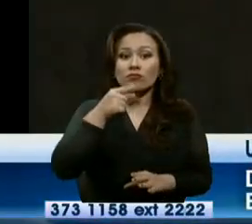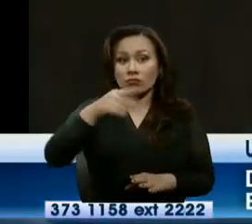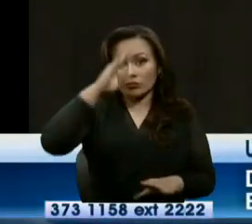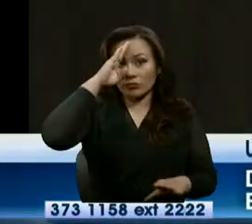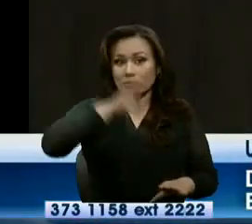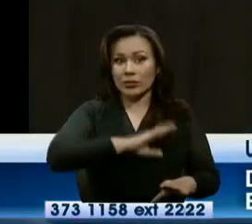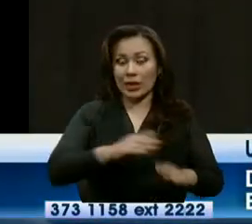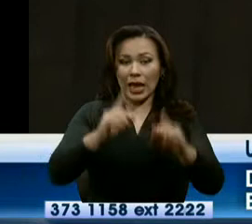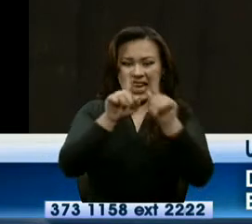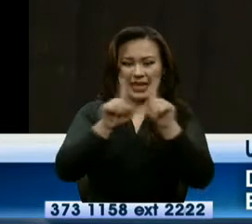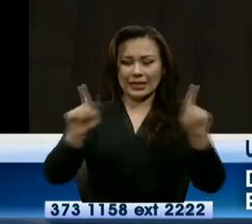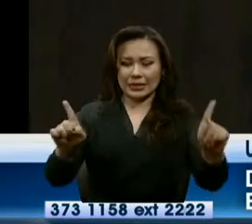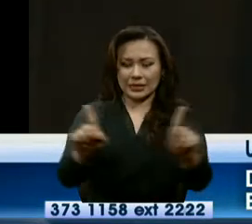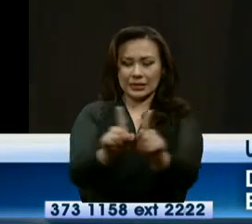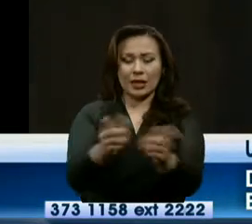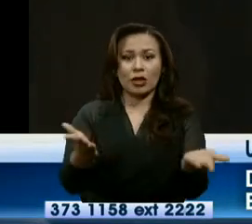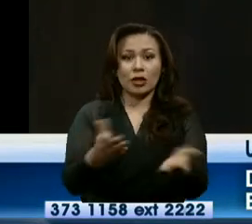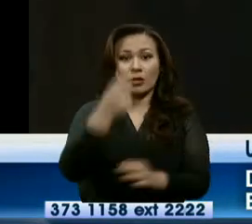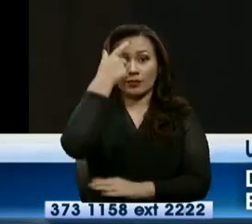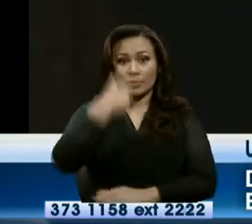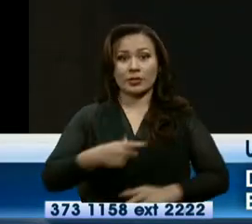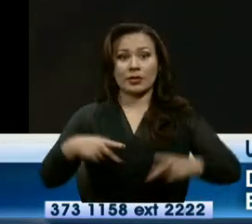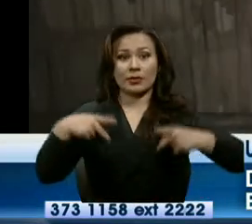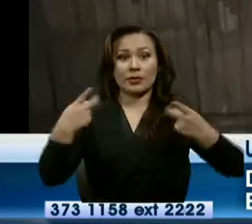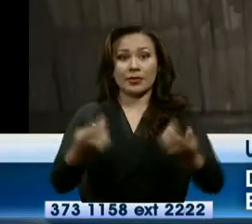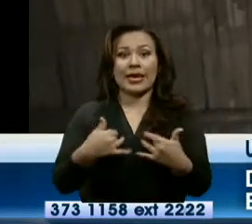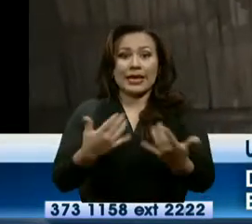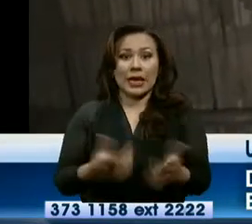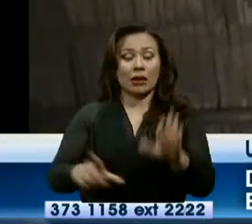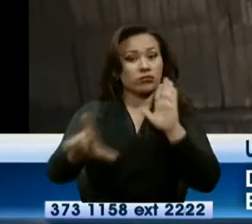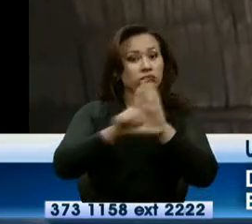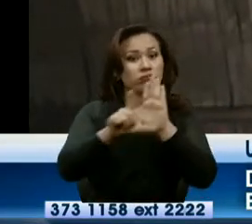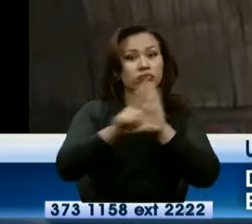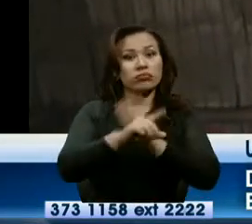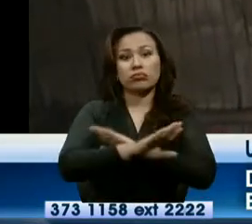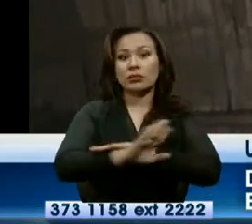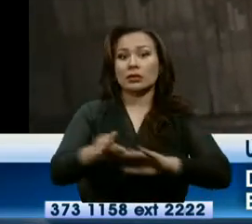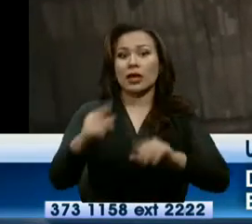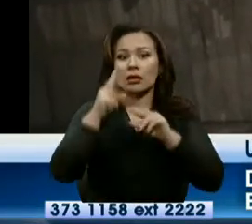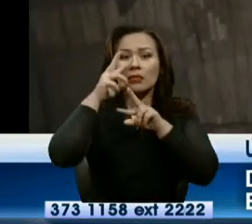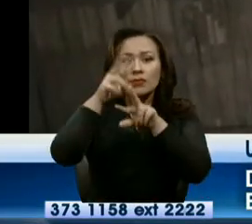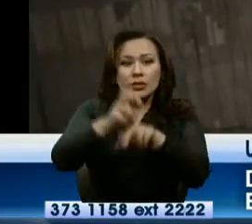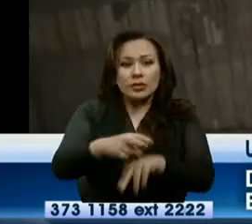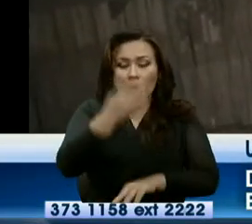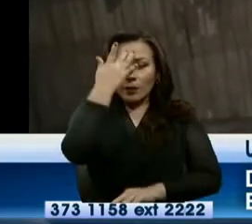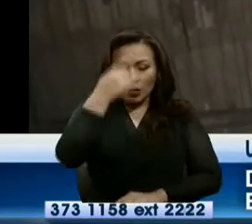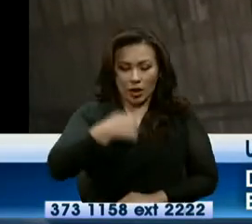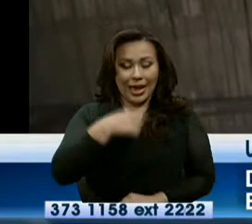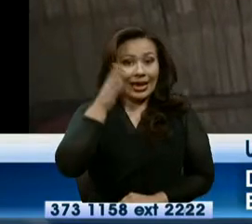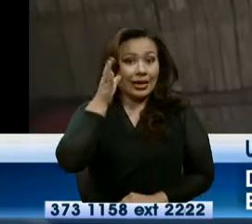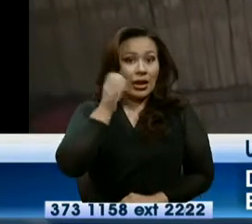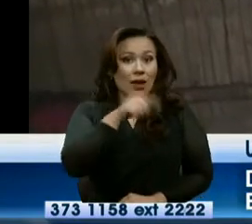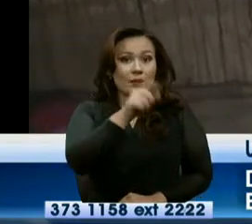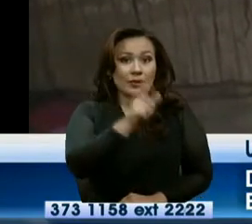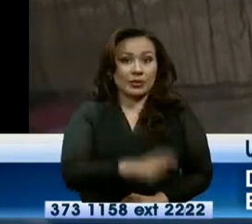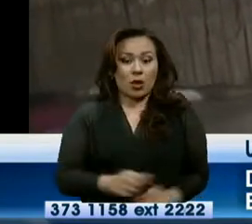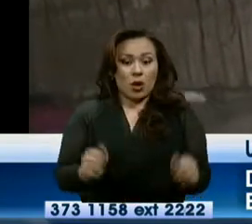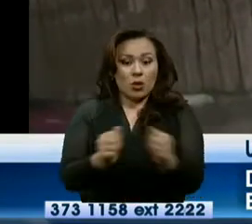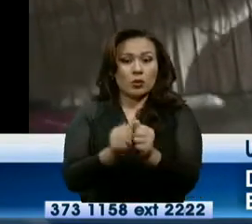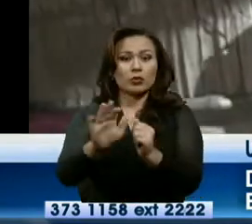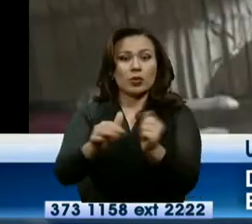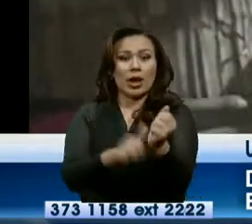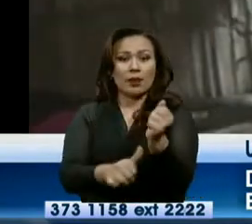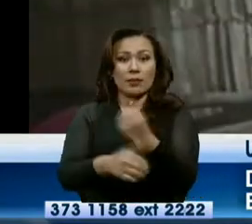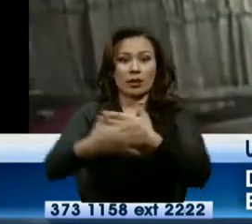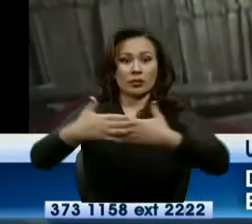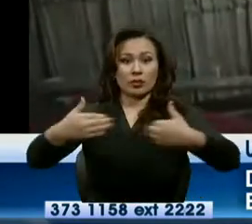vivienda de caña donde se fue a vivir el ciudadano requerido por la ley tras el hecho en que se lo investiga como presunto autor junto a su hermano ya